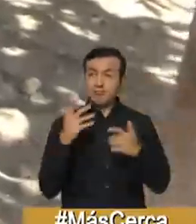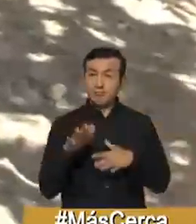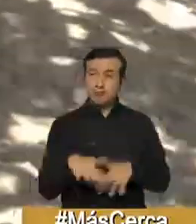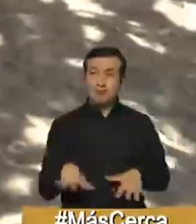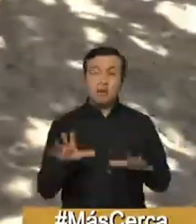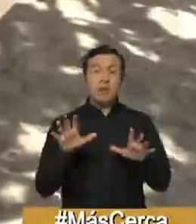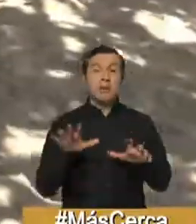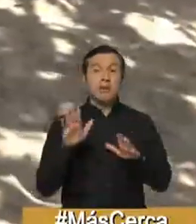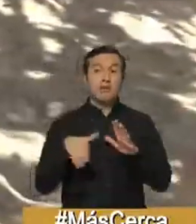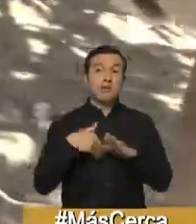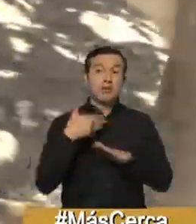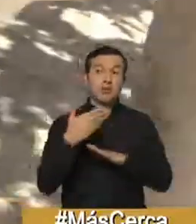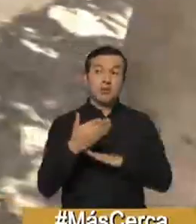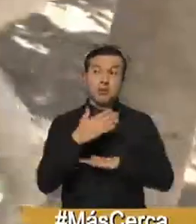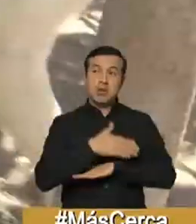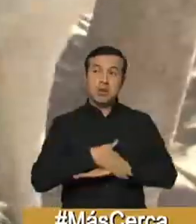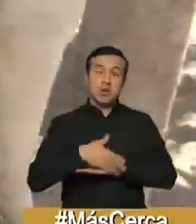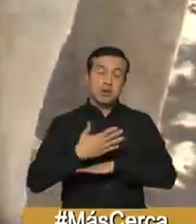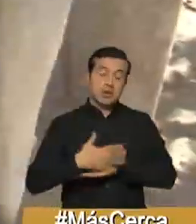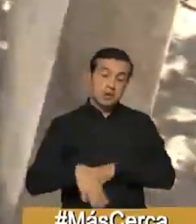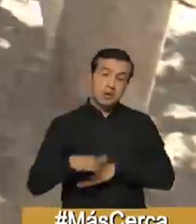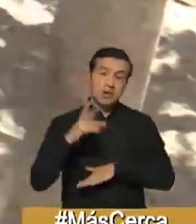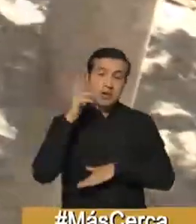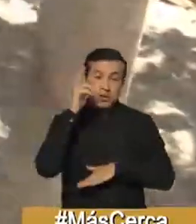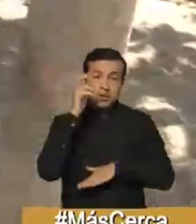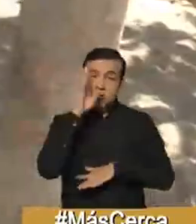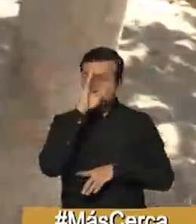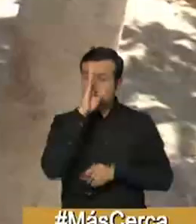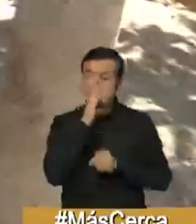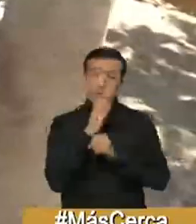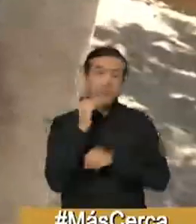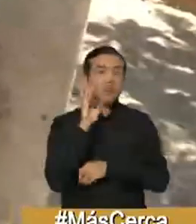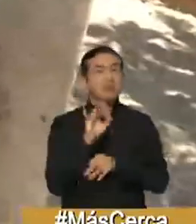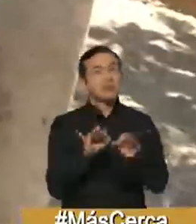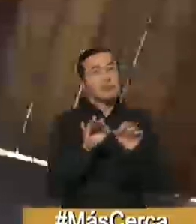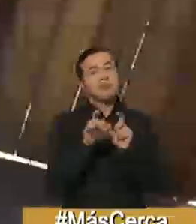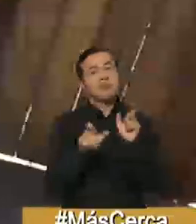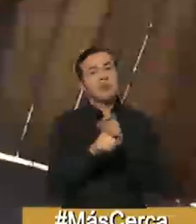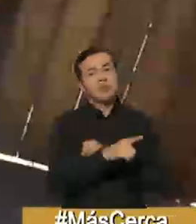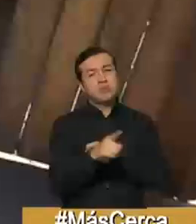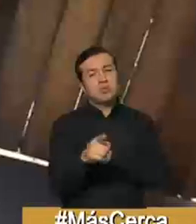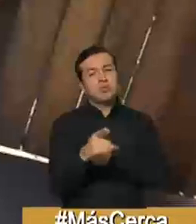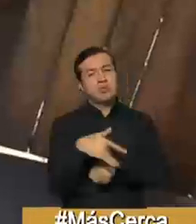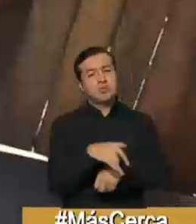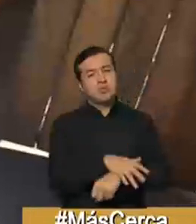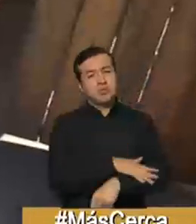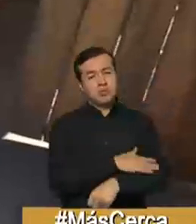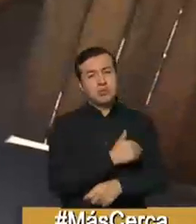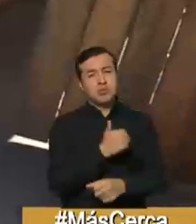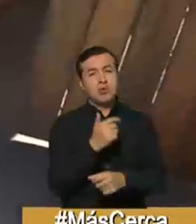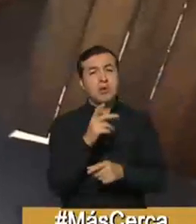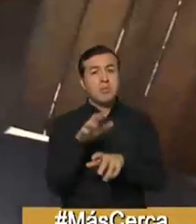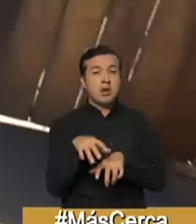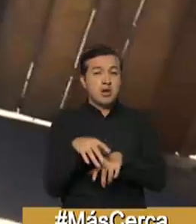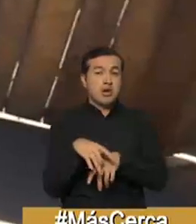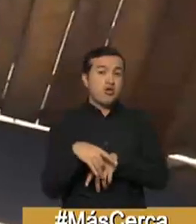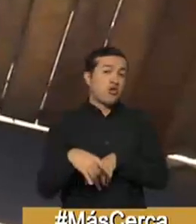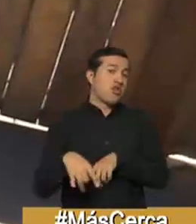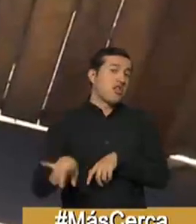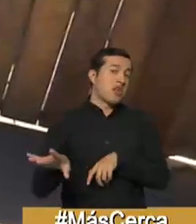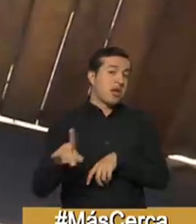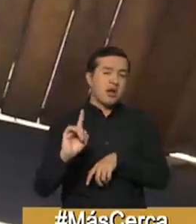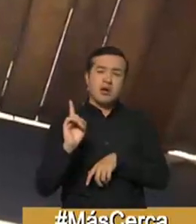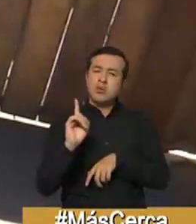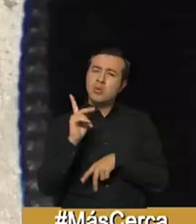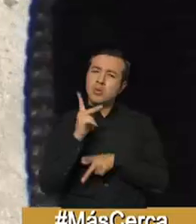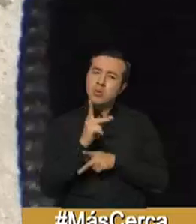estos animales regresan a la calle. Por ello creen que el objetivo mayor es que la ciudadanía tome conciencia y no abandone a estos animalitos que